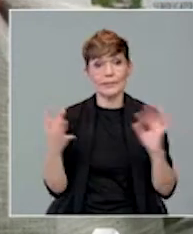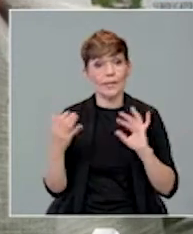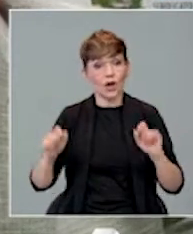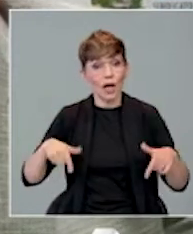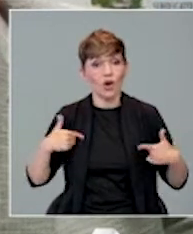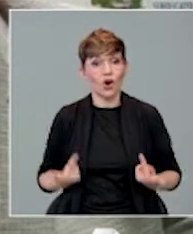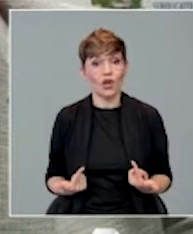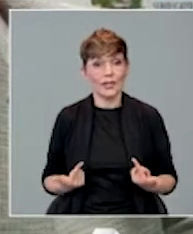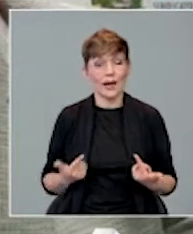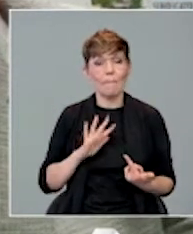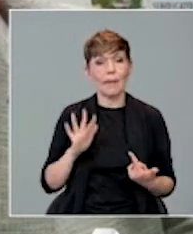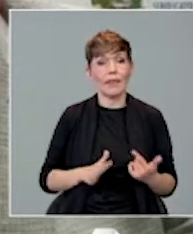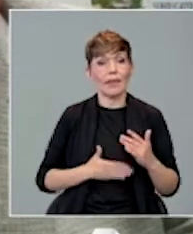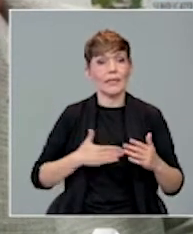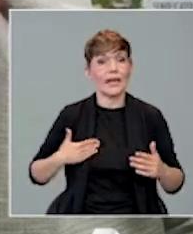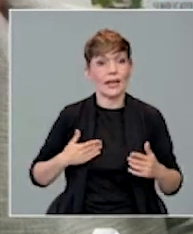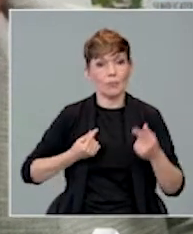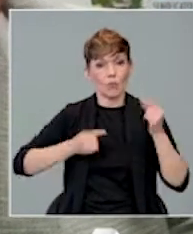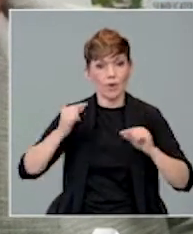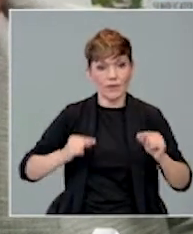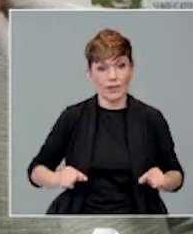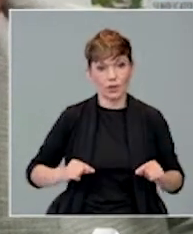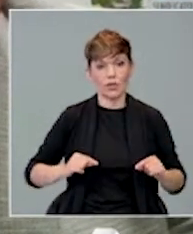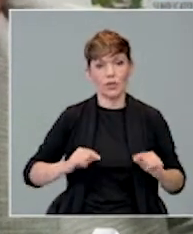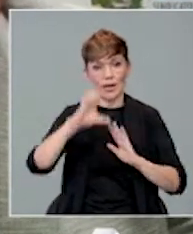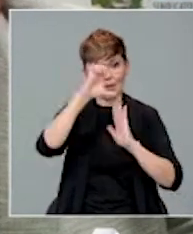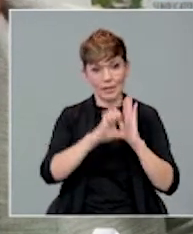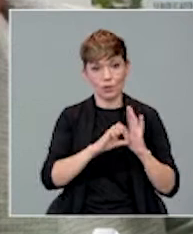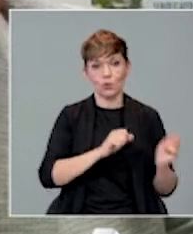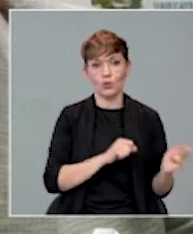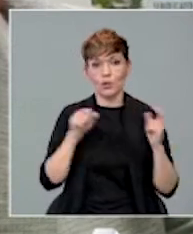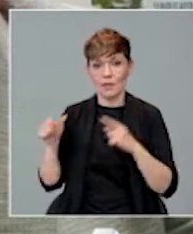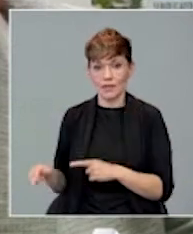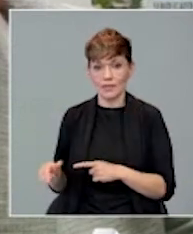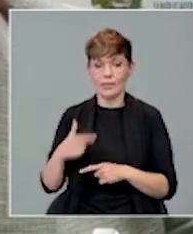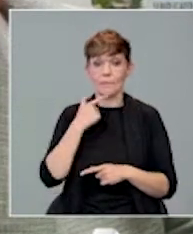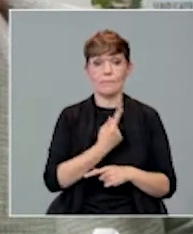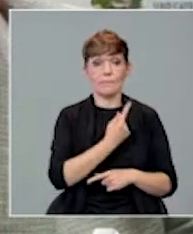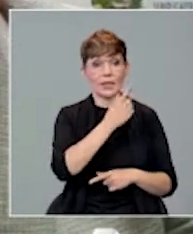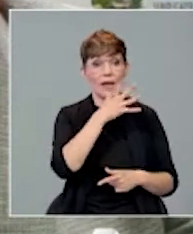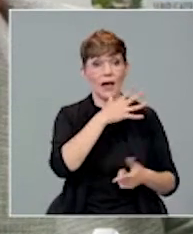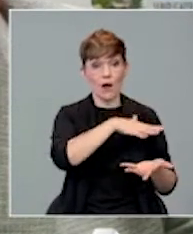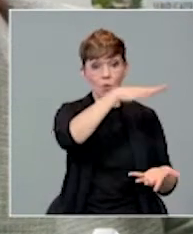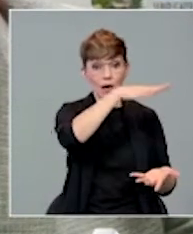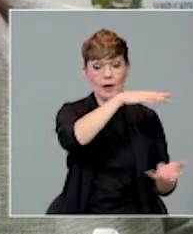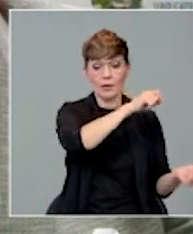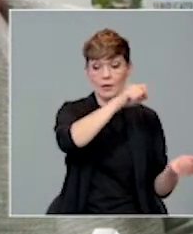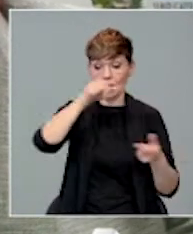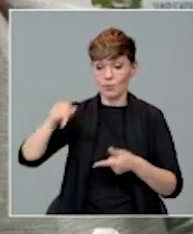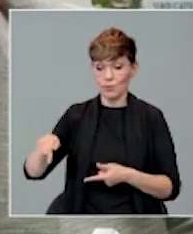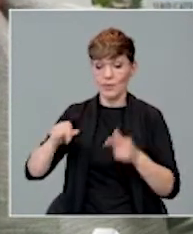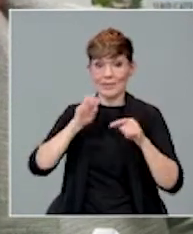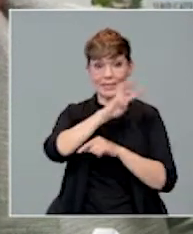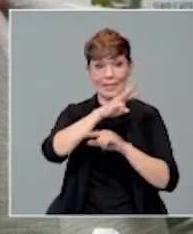acueducto, una modificación por la que, si en un determinado nivel de los embalses de la cabecera los trasvases mensuales son ahora de 38 hectómetros